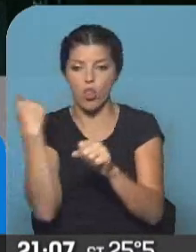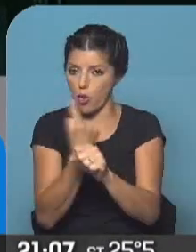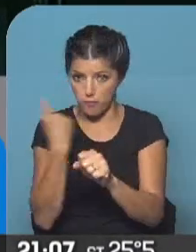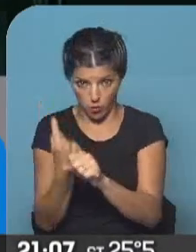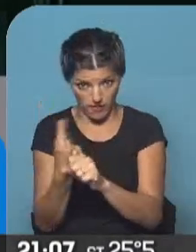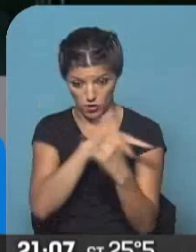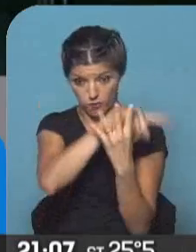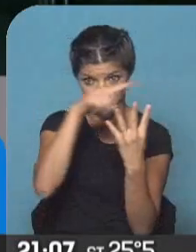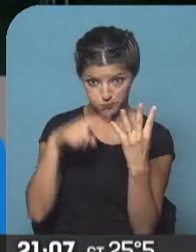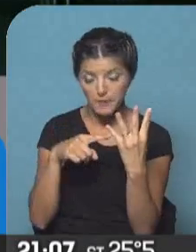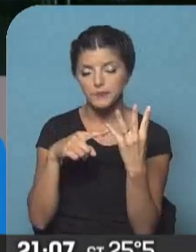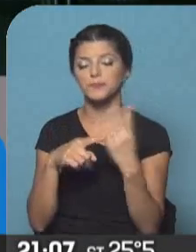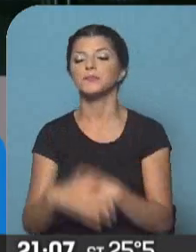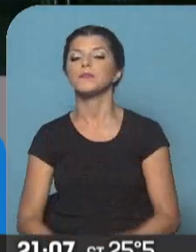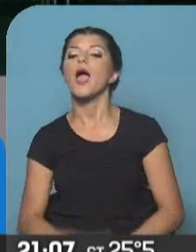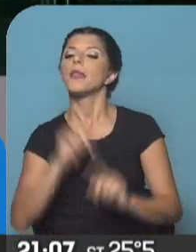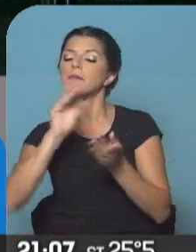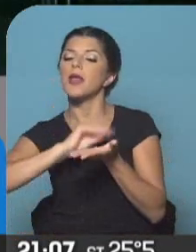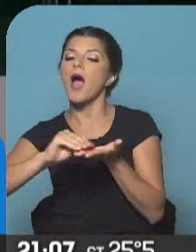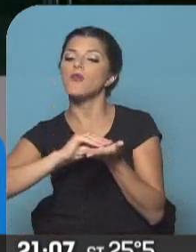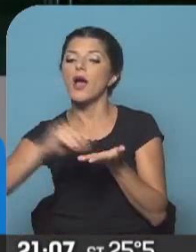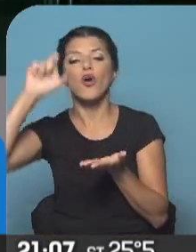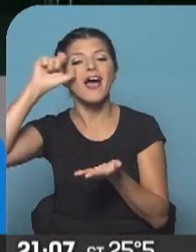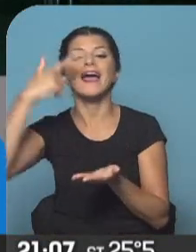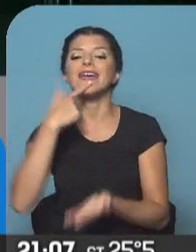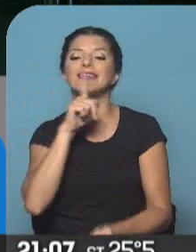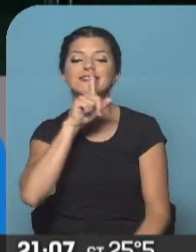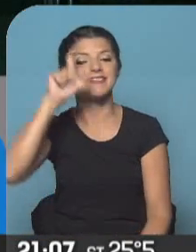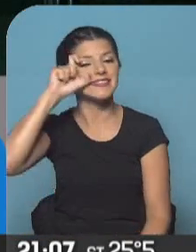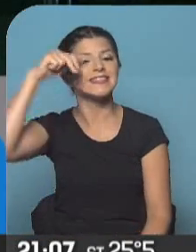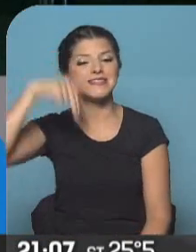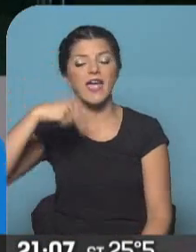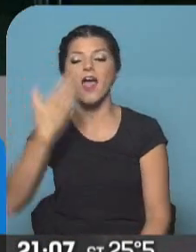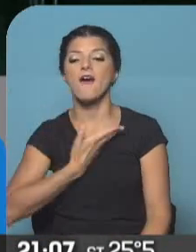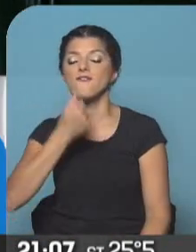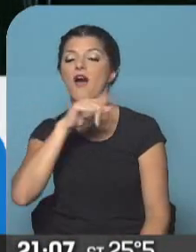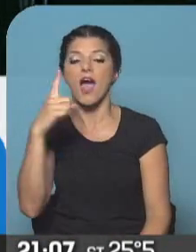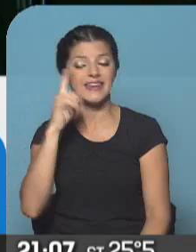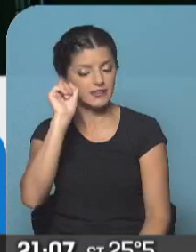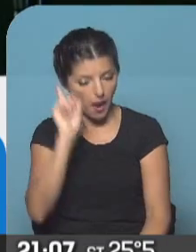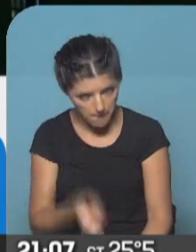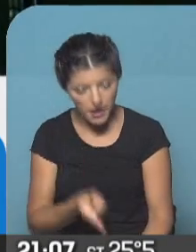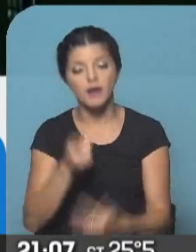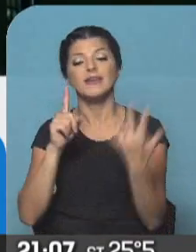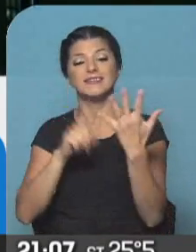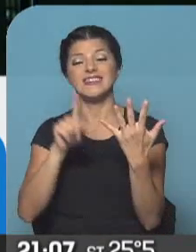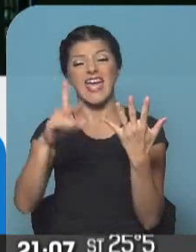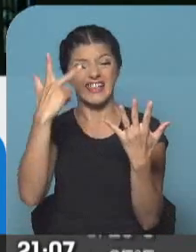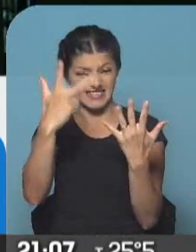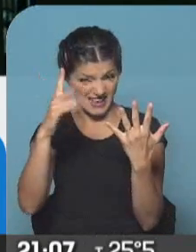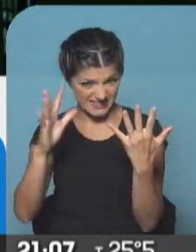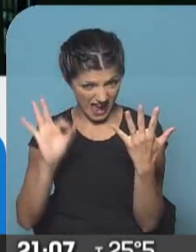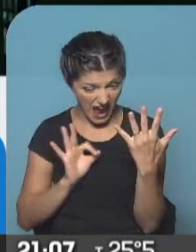El abogado Víctor Stenfali también fue pedido una condena para él, de 3 años y 6